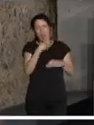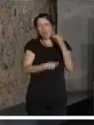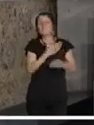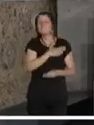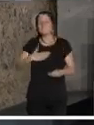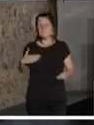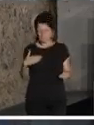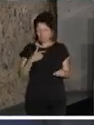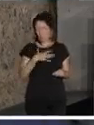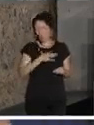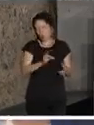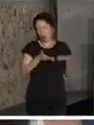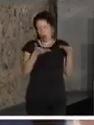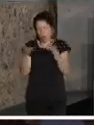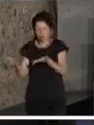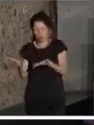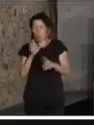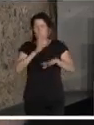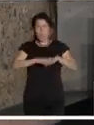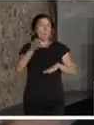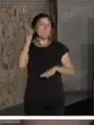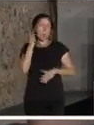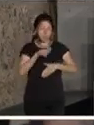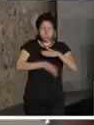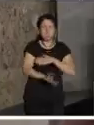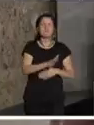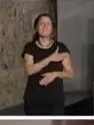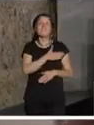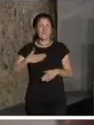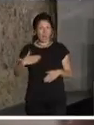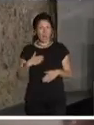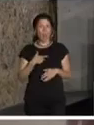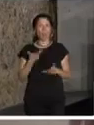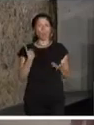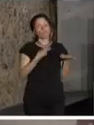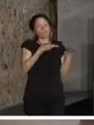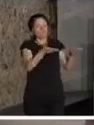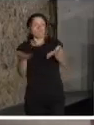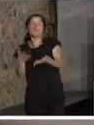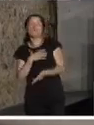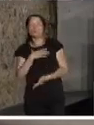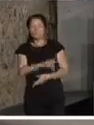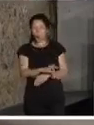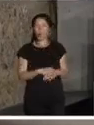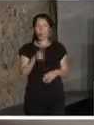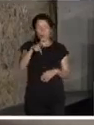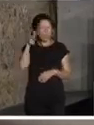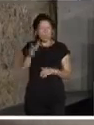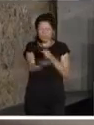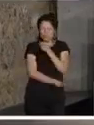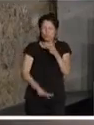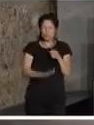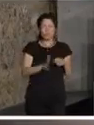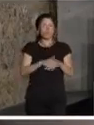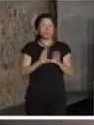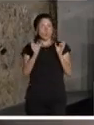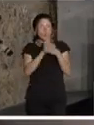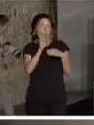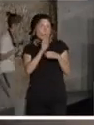pública y ese es un derecho fundamental de las mujeres y el partido popular